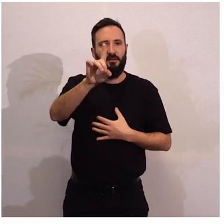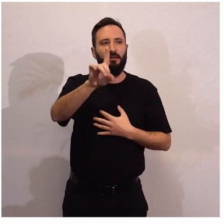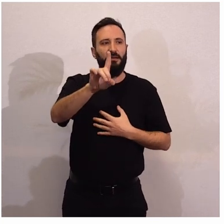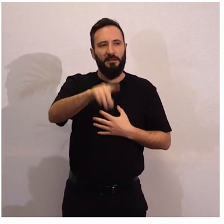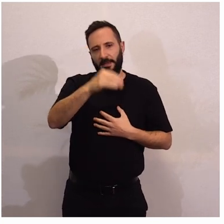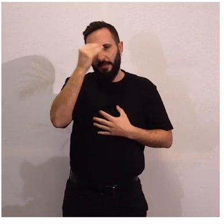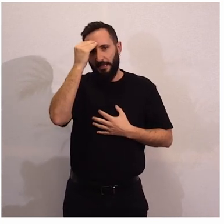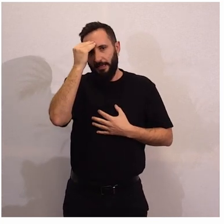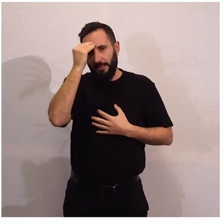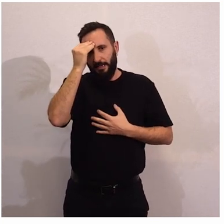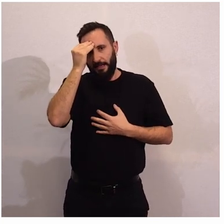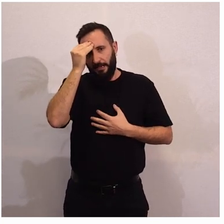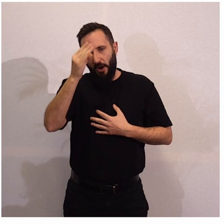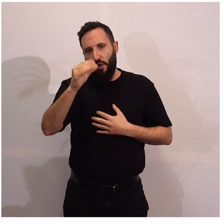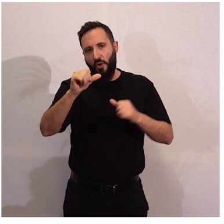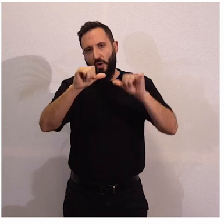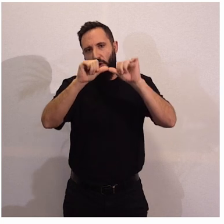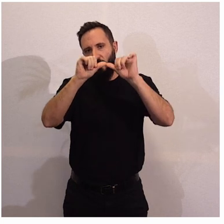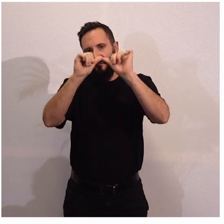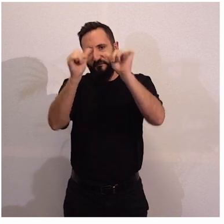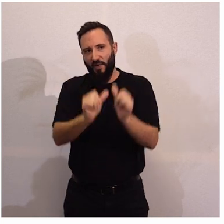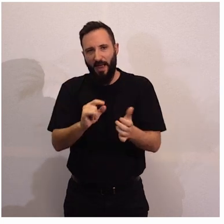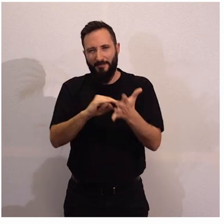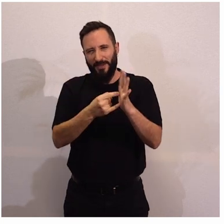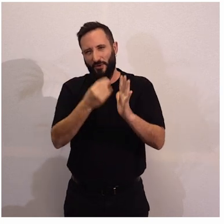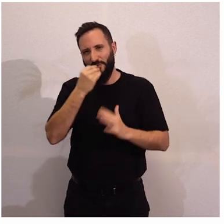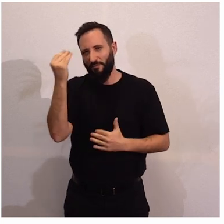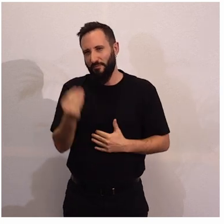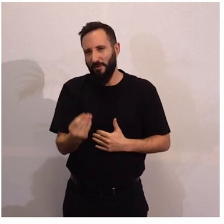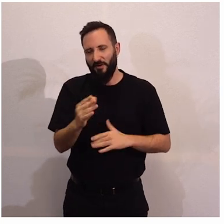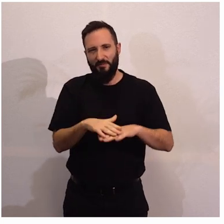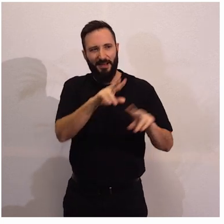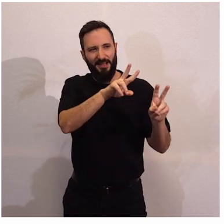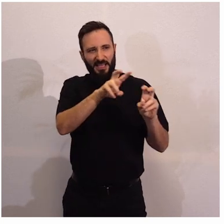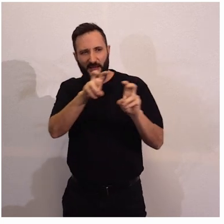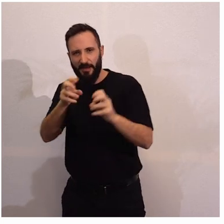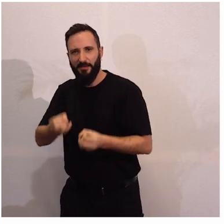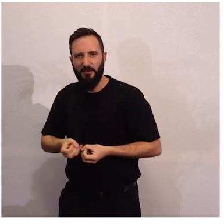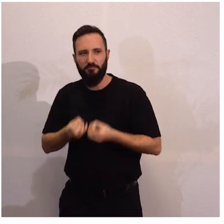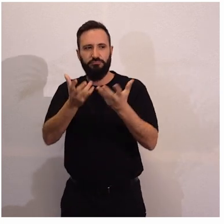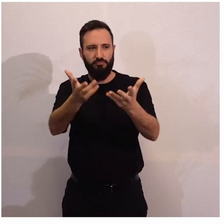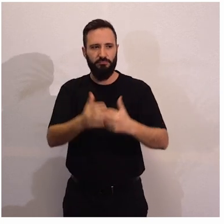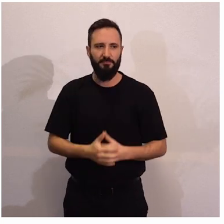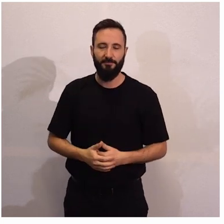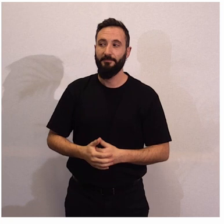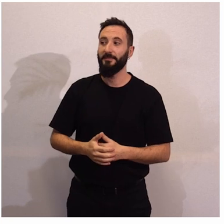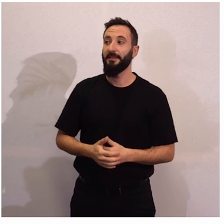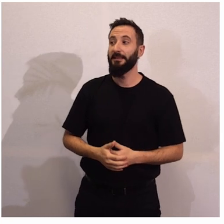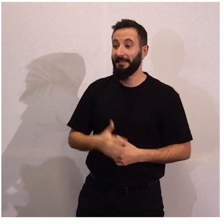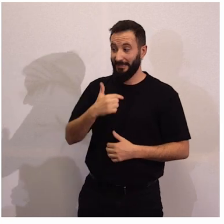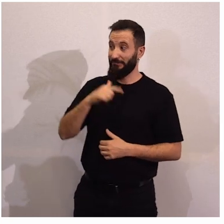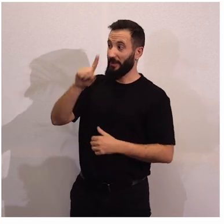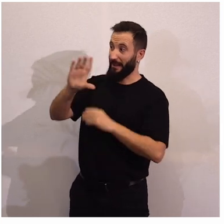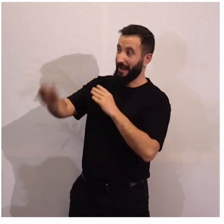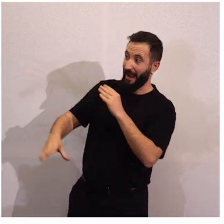creo que es un buen método hablar de este tipo de temas, ¿no? Bueno, y yo voy a